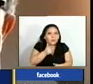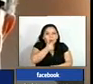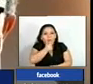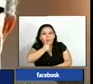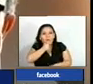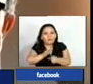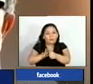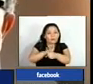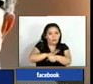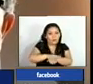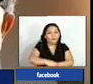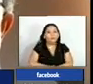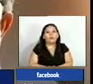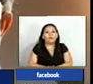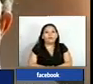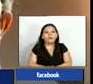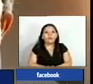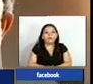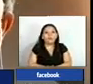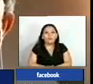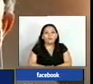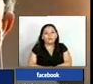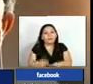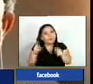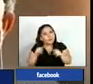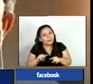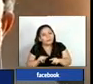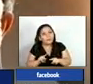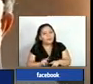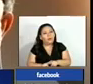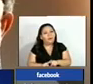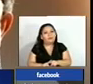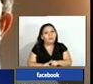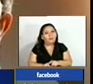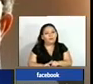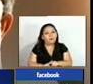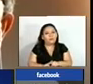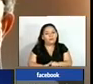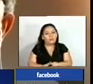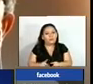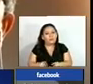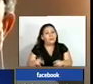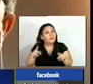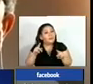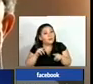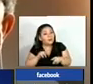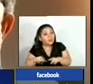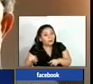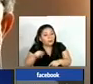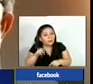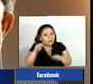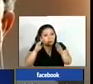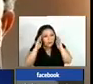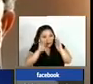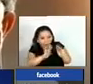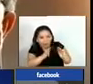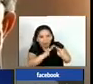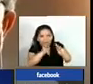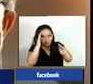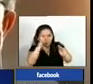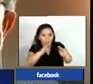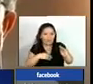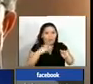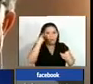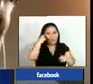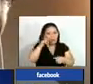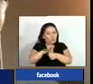del coronavirus, pero además de esto, él debe de estar pendiente en su casa, aislarse en